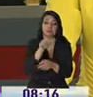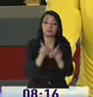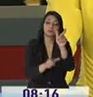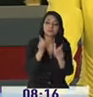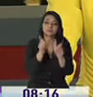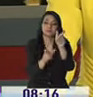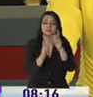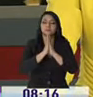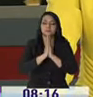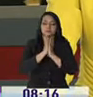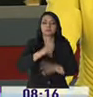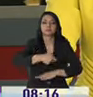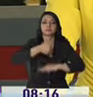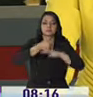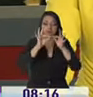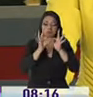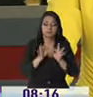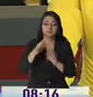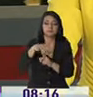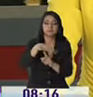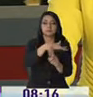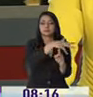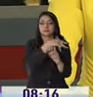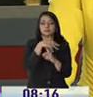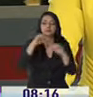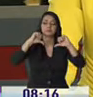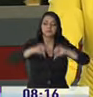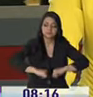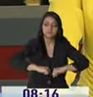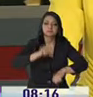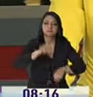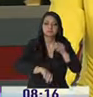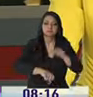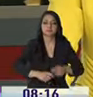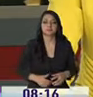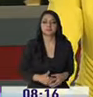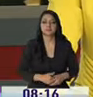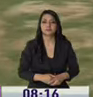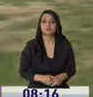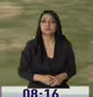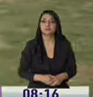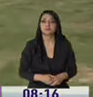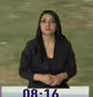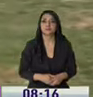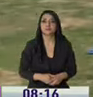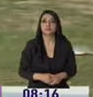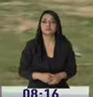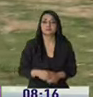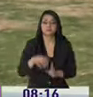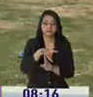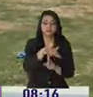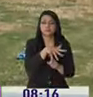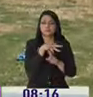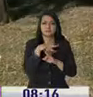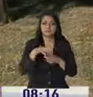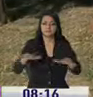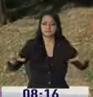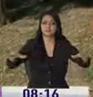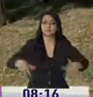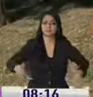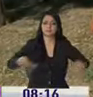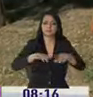las autoridades el arreglo de un parque que está en muy mal estado. Aunque este parque tiene un gran espacio verde, solo